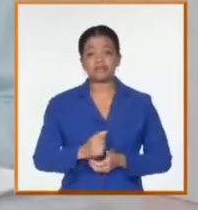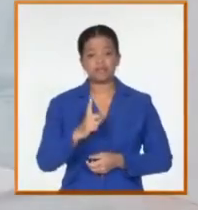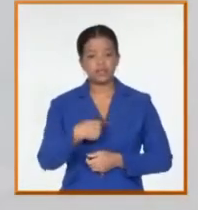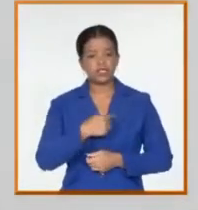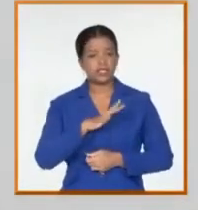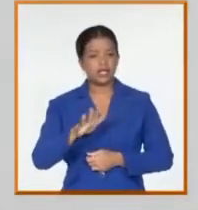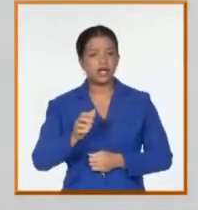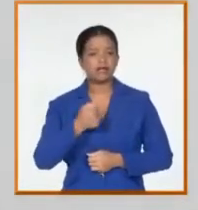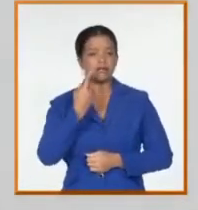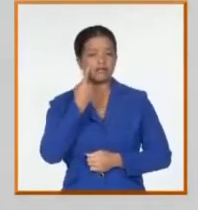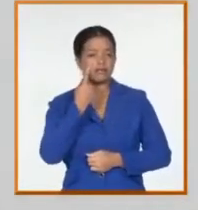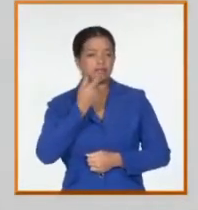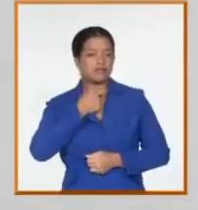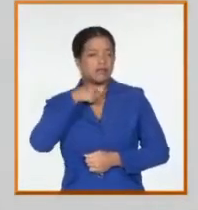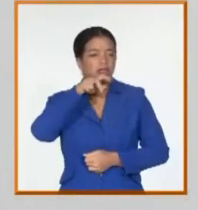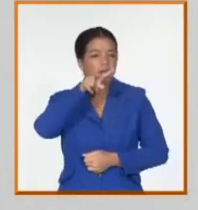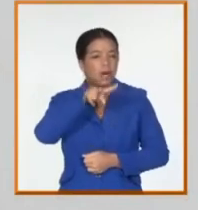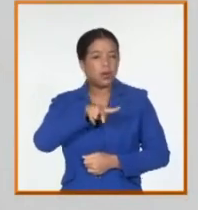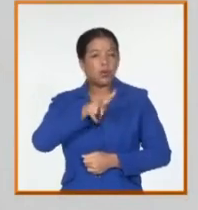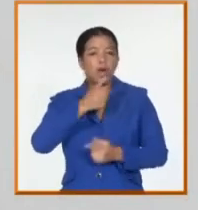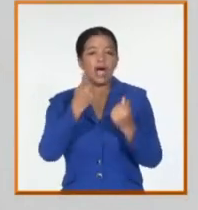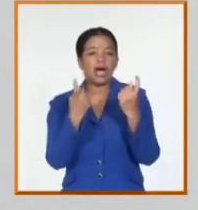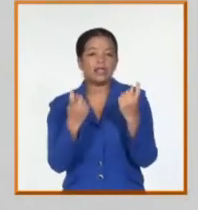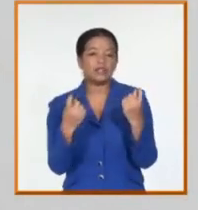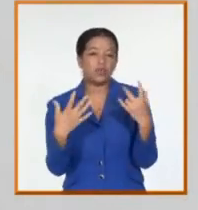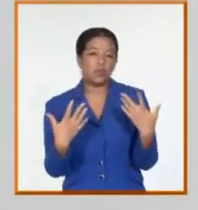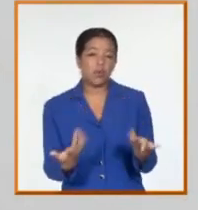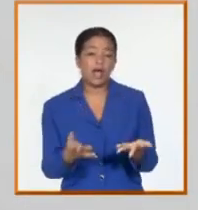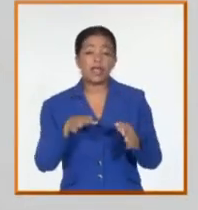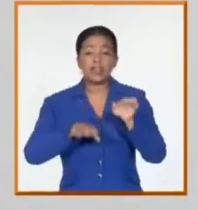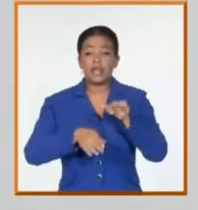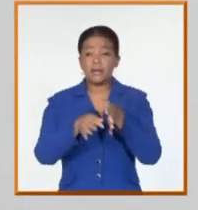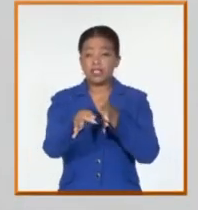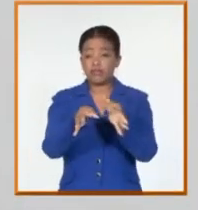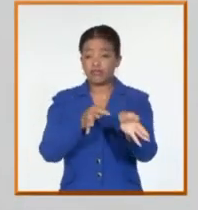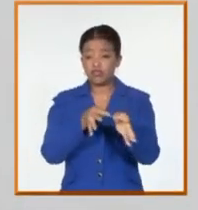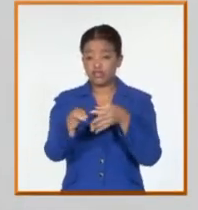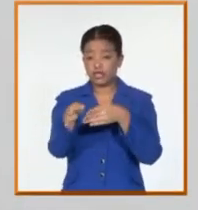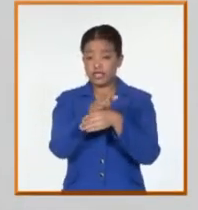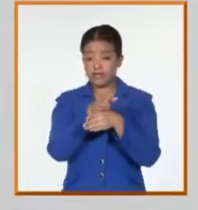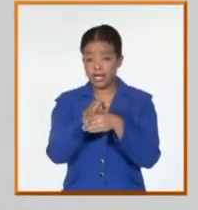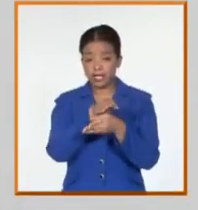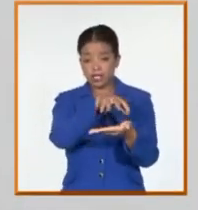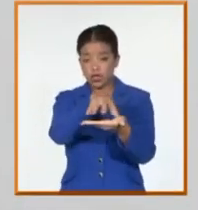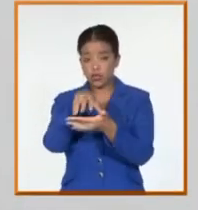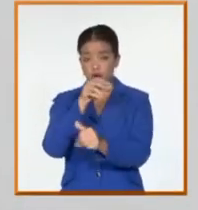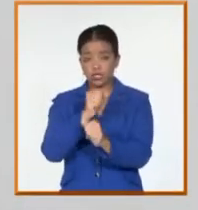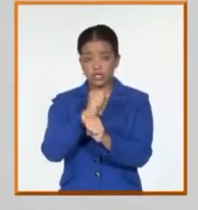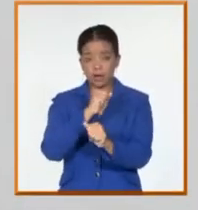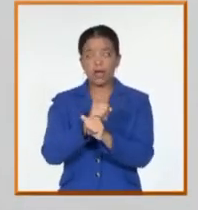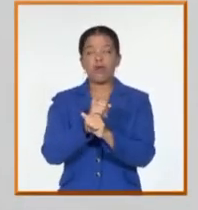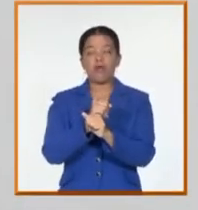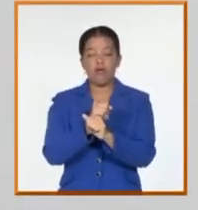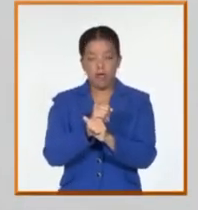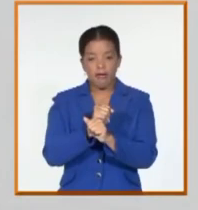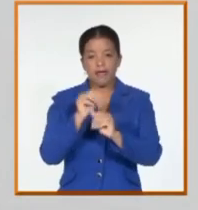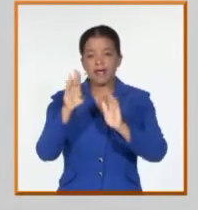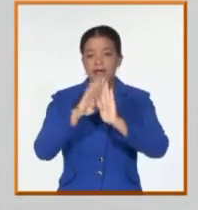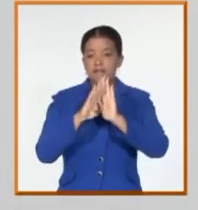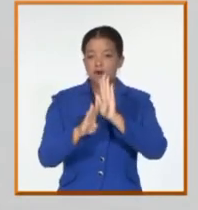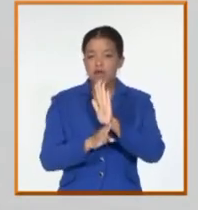de aprendizaje según la función a desarrollar de cada puesto de trabajo diseñamos un programa de capacitación